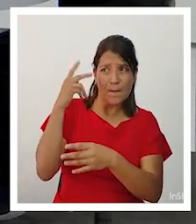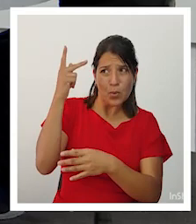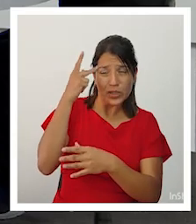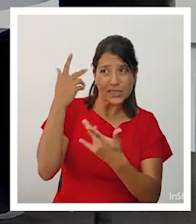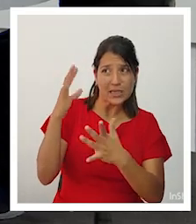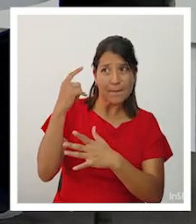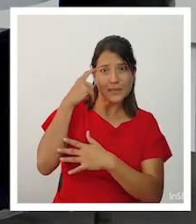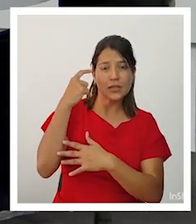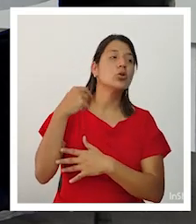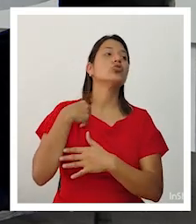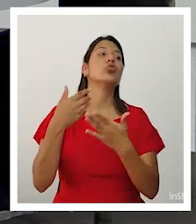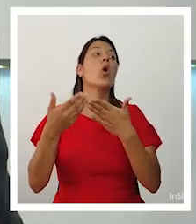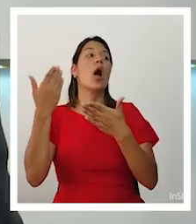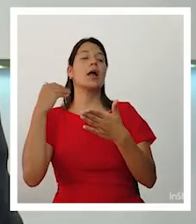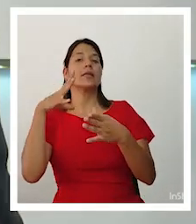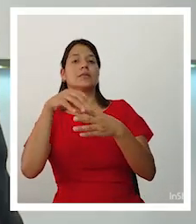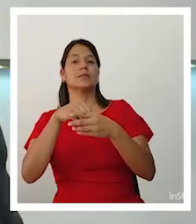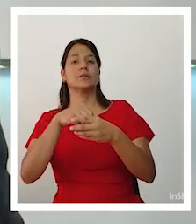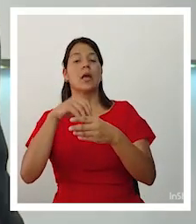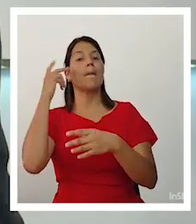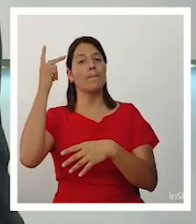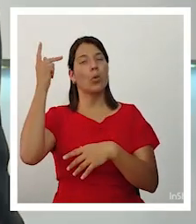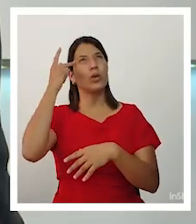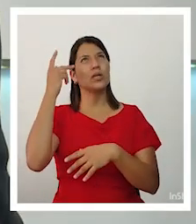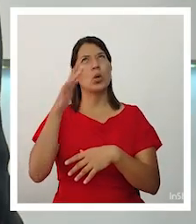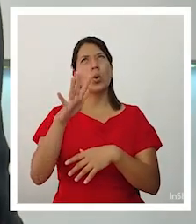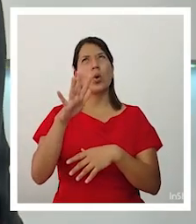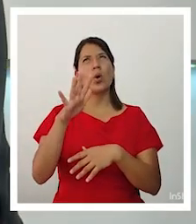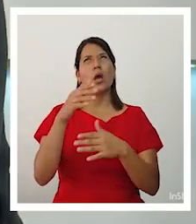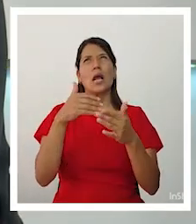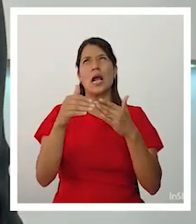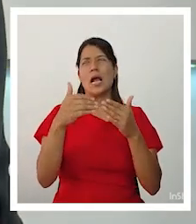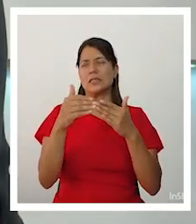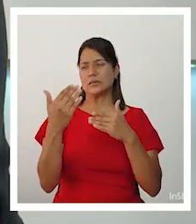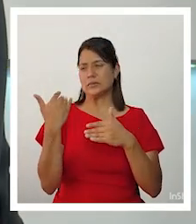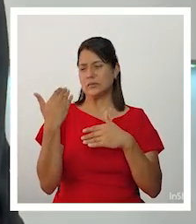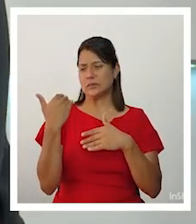Yo estuve metido en política hace casi